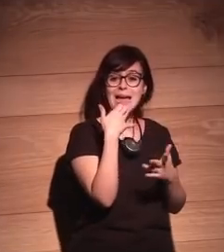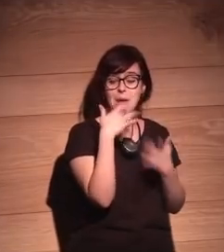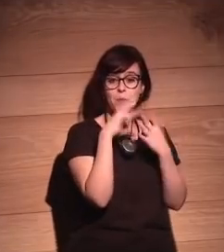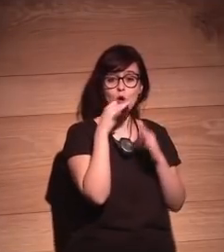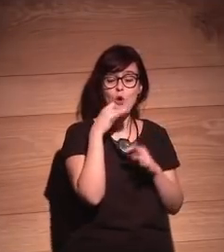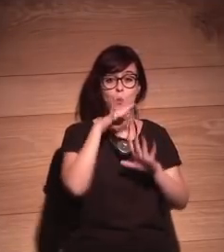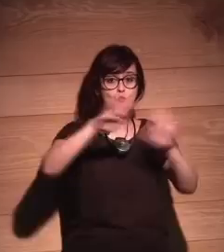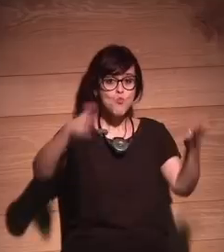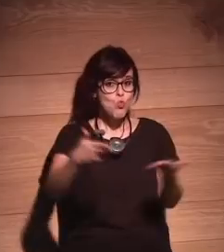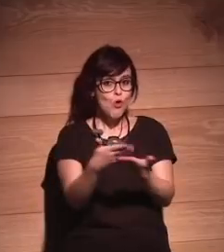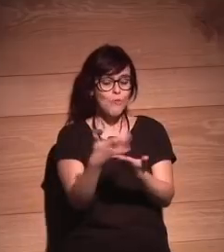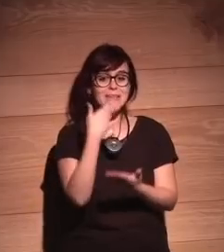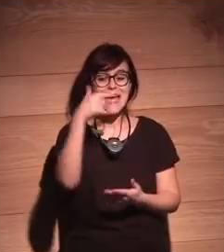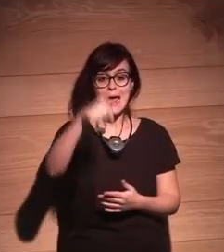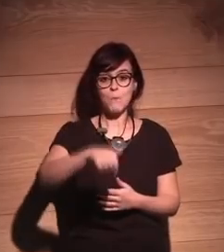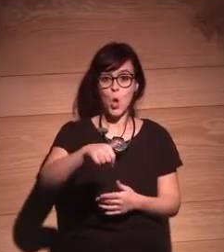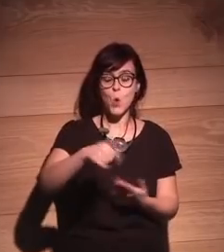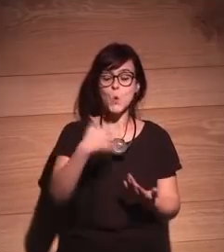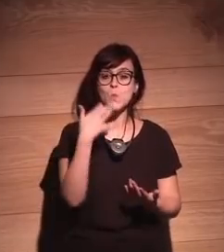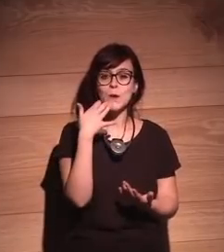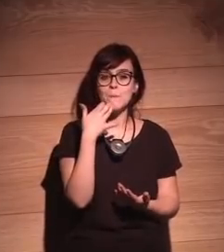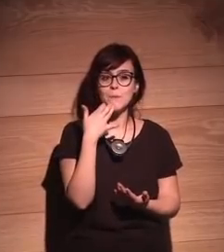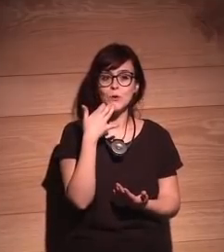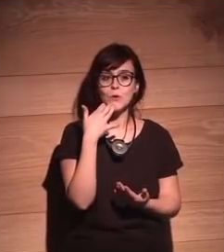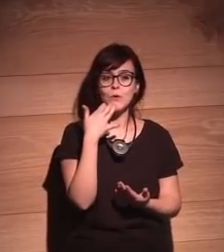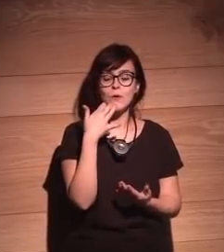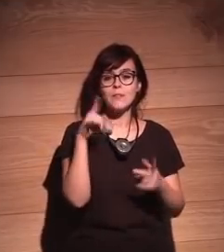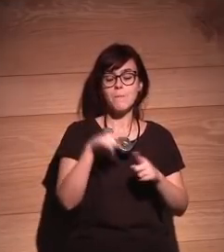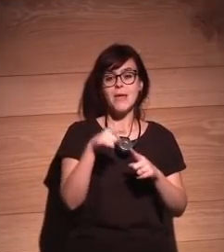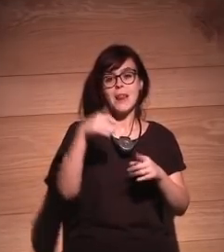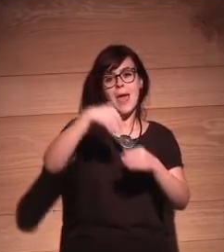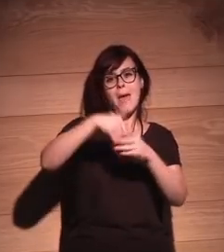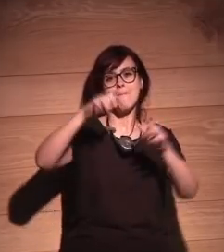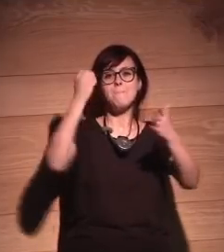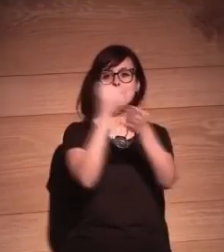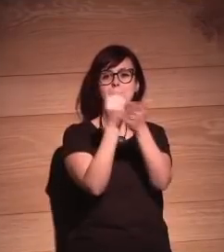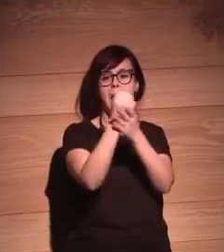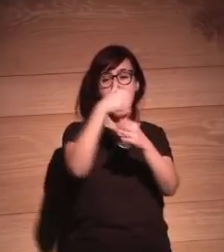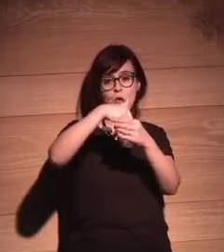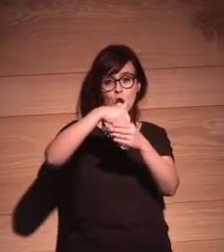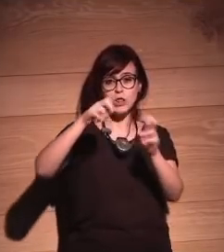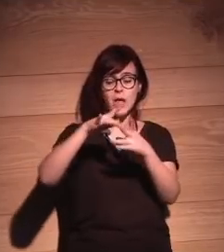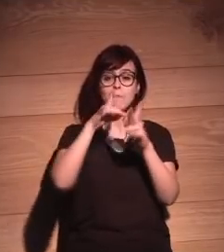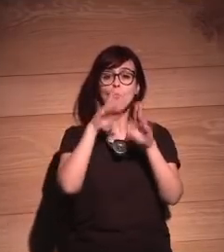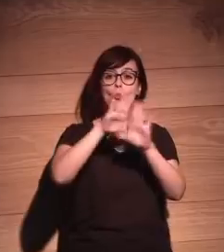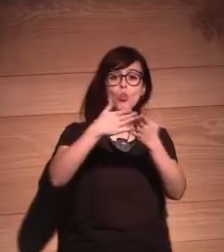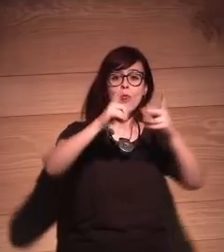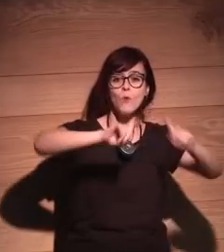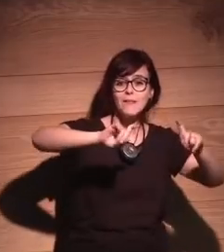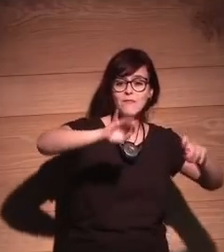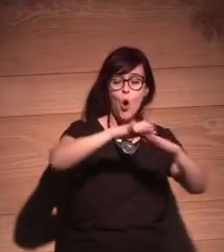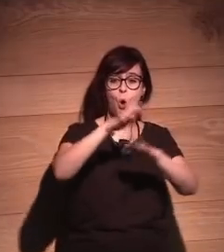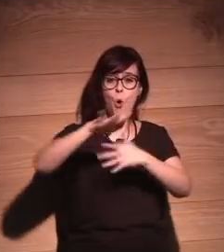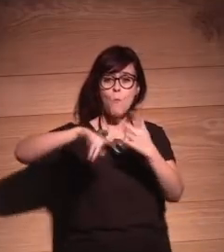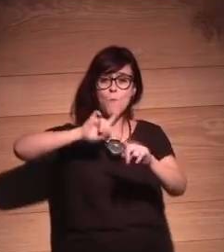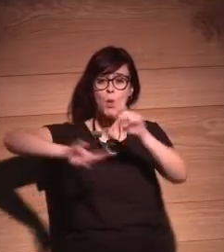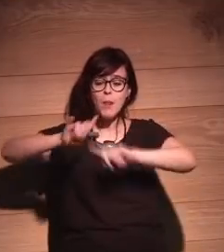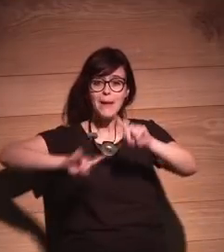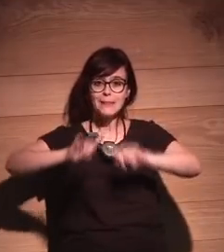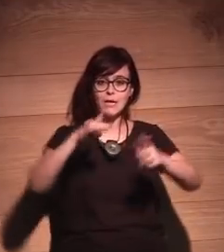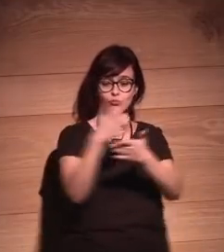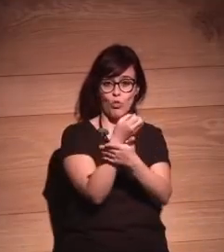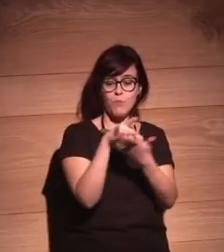en España y en el mundo. O sea, aquí tienes ejemplos de lo que se llama también brand content, dedicado al mundo educativo y a todas las problemáticas que